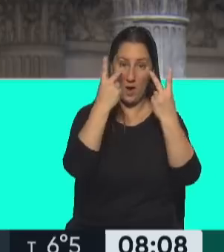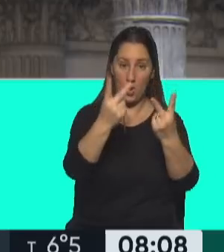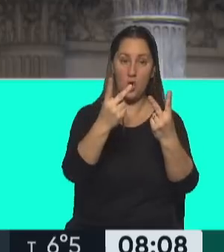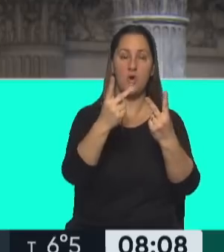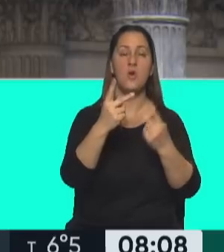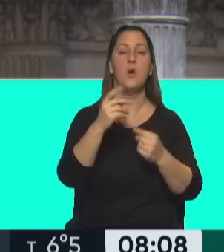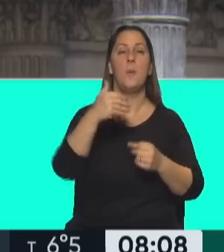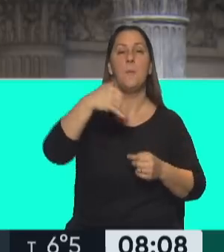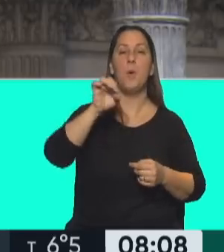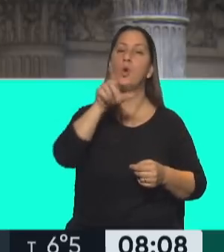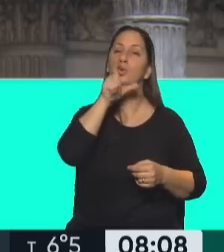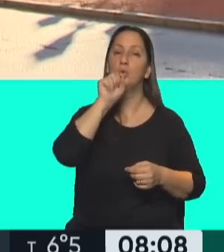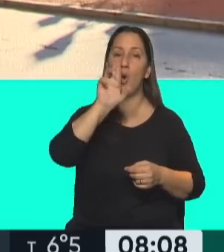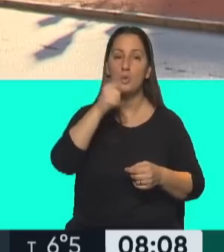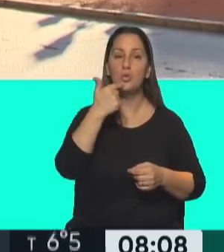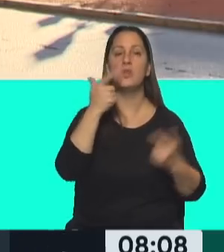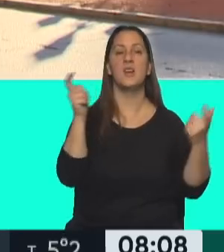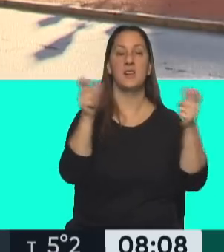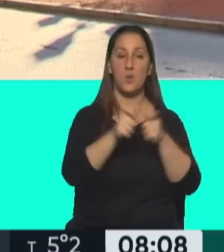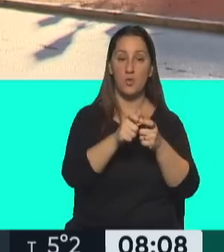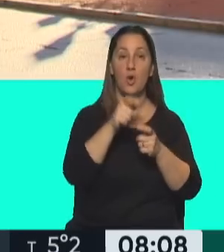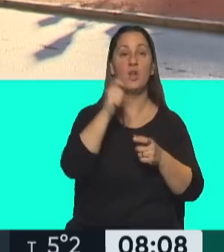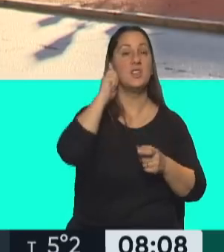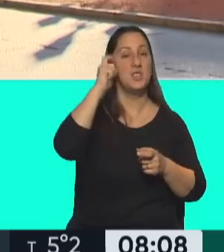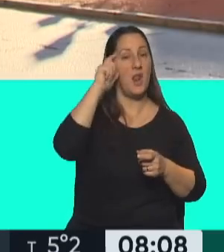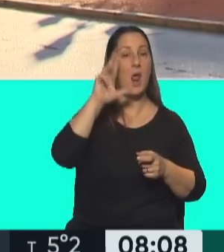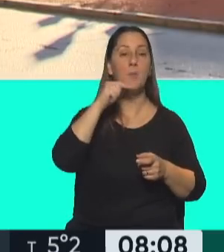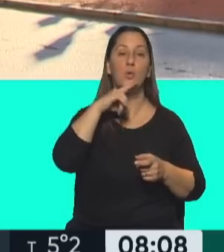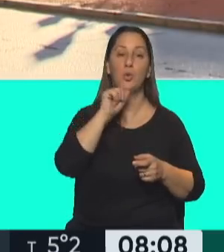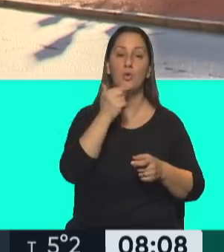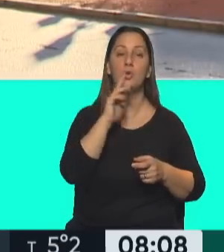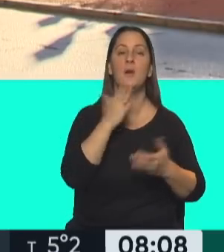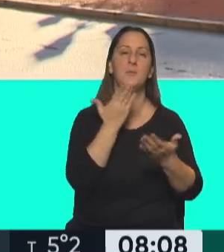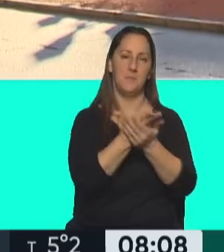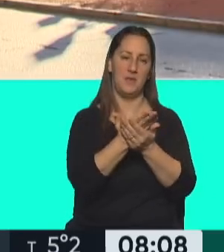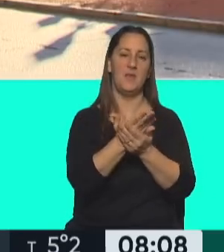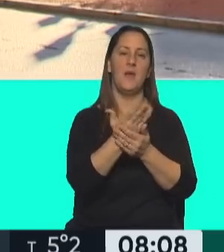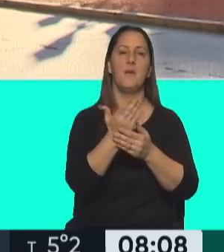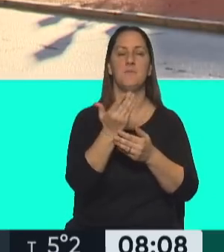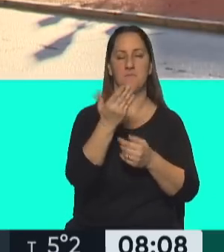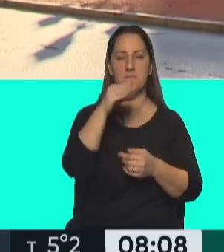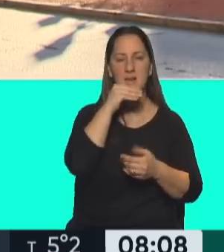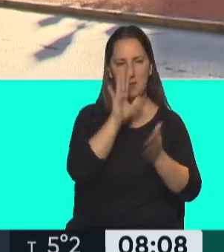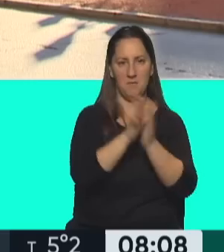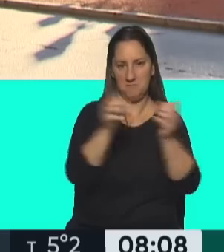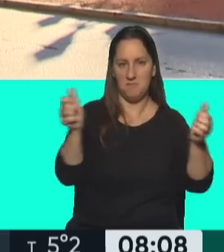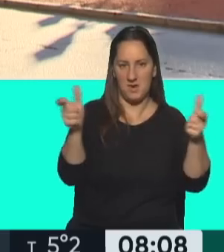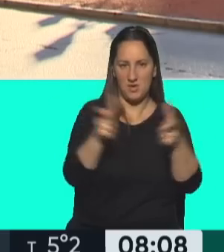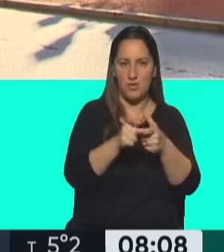con General Motors, reunión donde la propia General Motors pidió que esté el presidente de la Cámara de Diputados